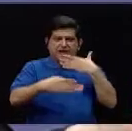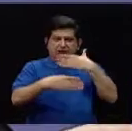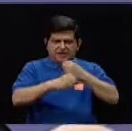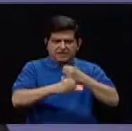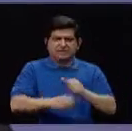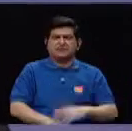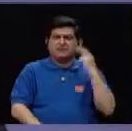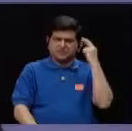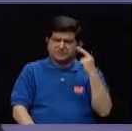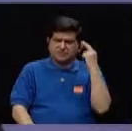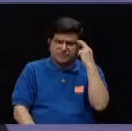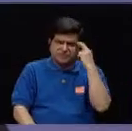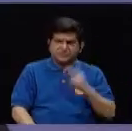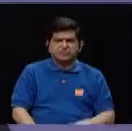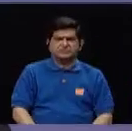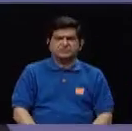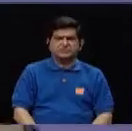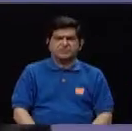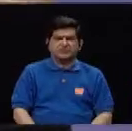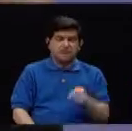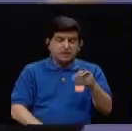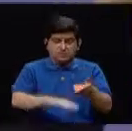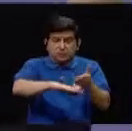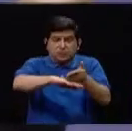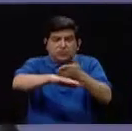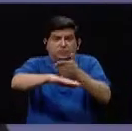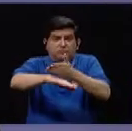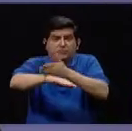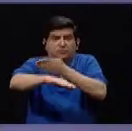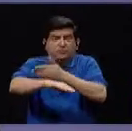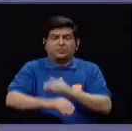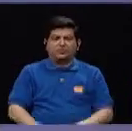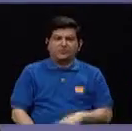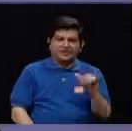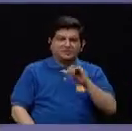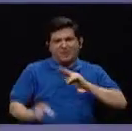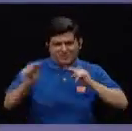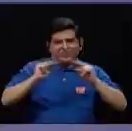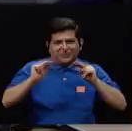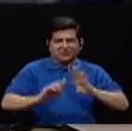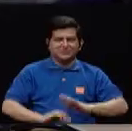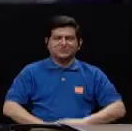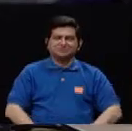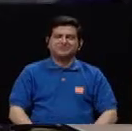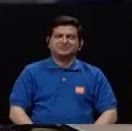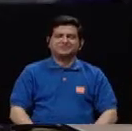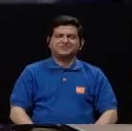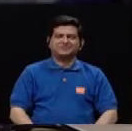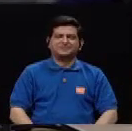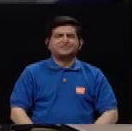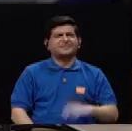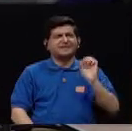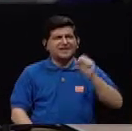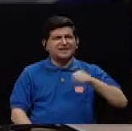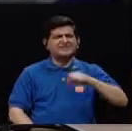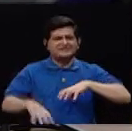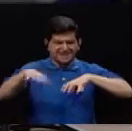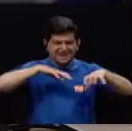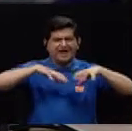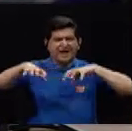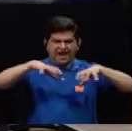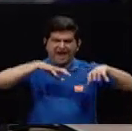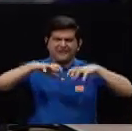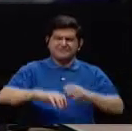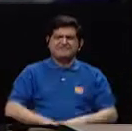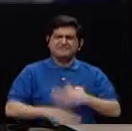veníamos haciendo, porque va para arriba, como quien dice, el negocio. Por supuesto. Sí, es una actividad